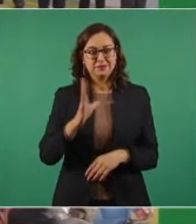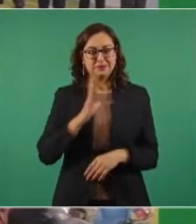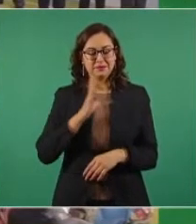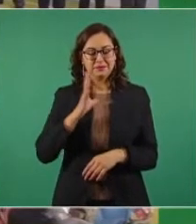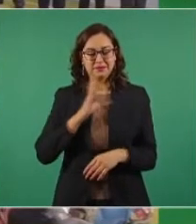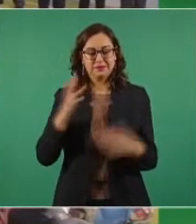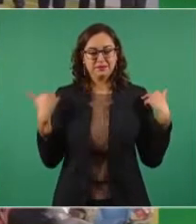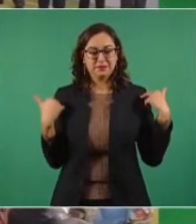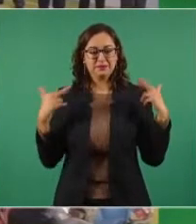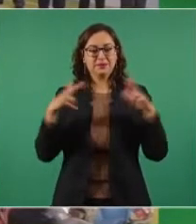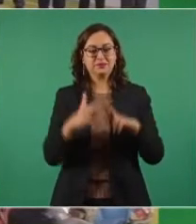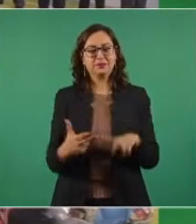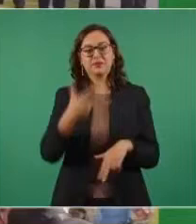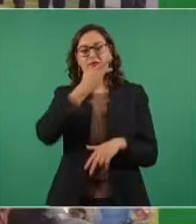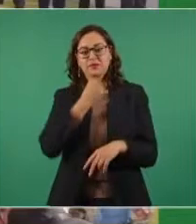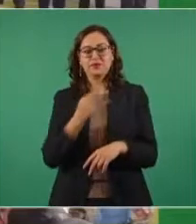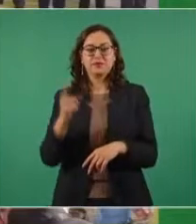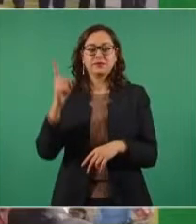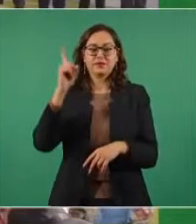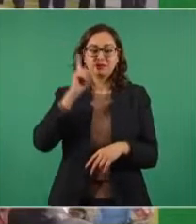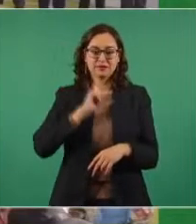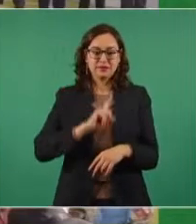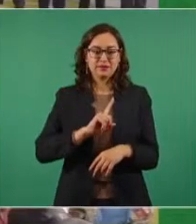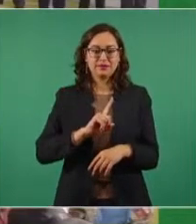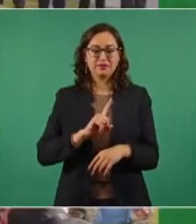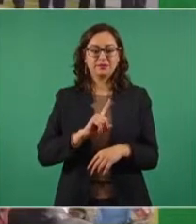maestras maestros y